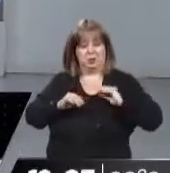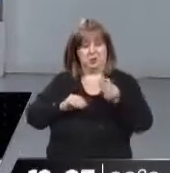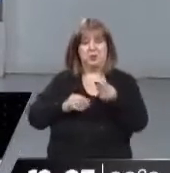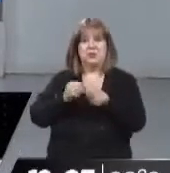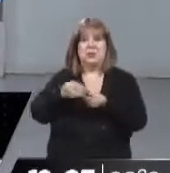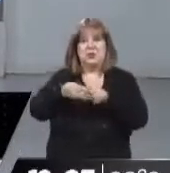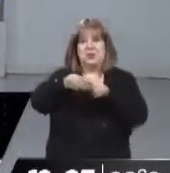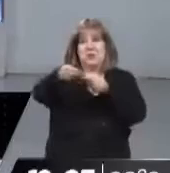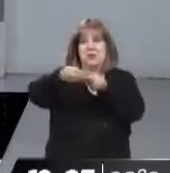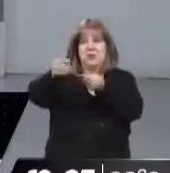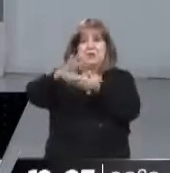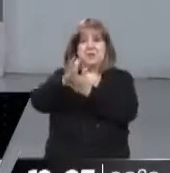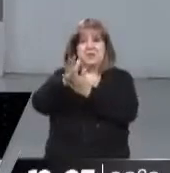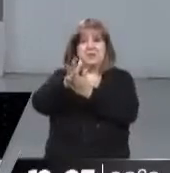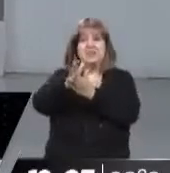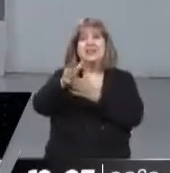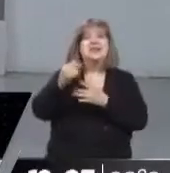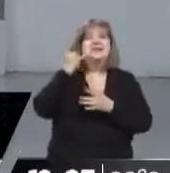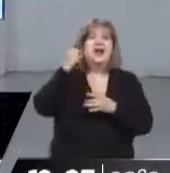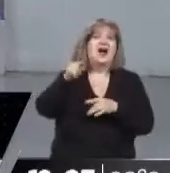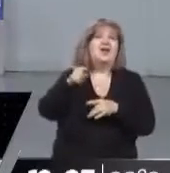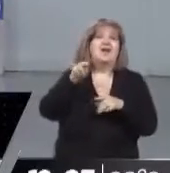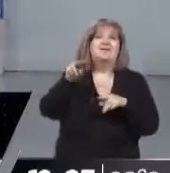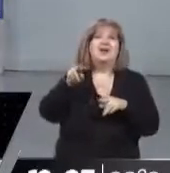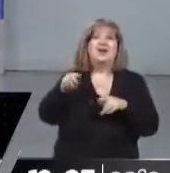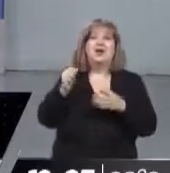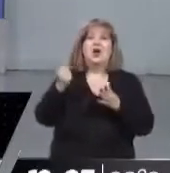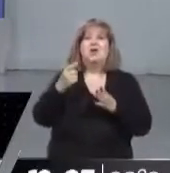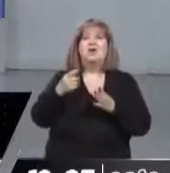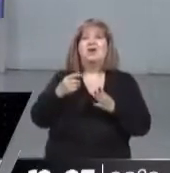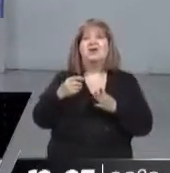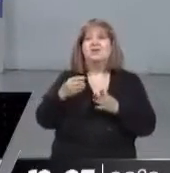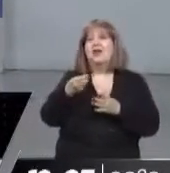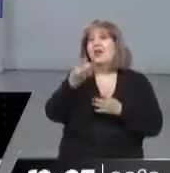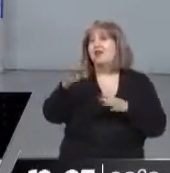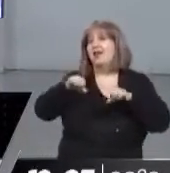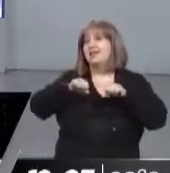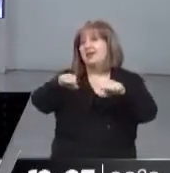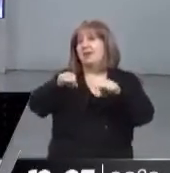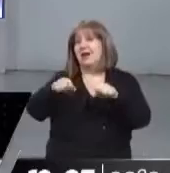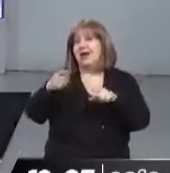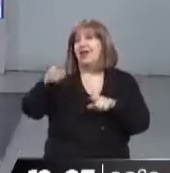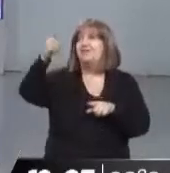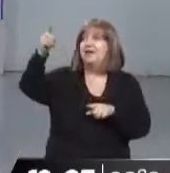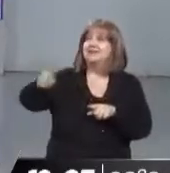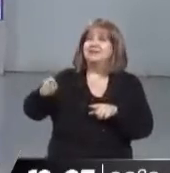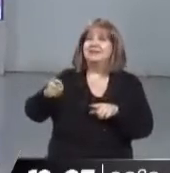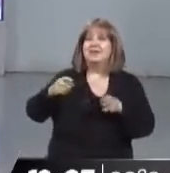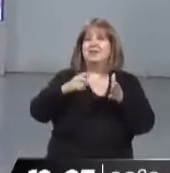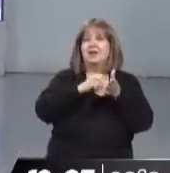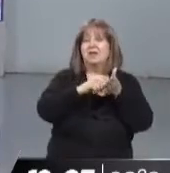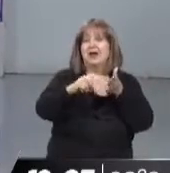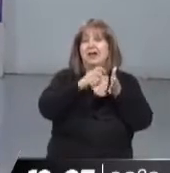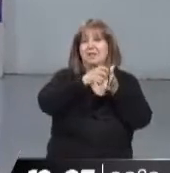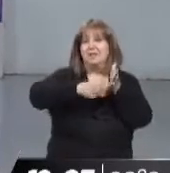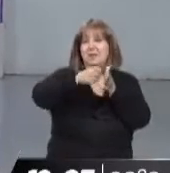¿Quieres zambullirse en ese mundo de góndolas, sí. de precios, de códigos de barra, Gisela Campos? Vamos. Vamos a verlo. Que cada vez que va pasando el código de barra, viste, como que uno